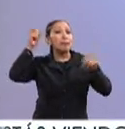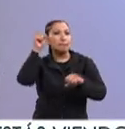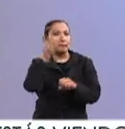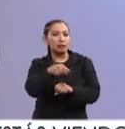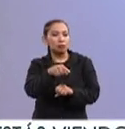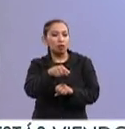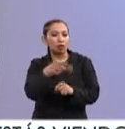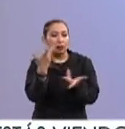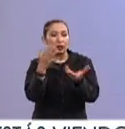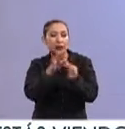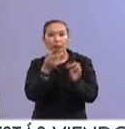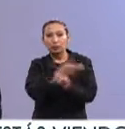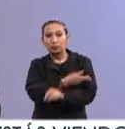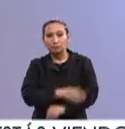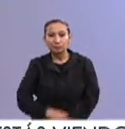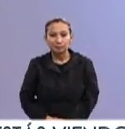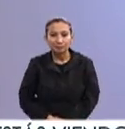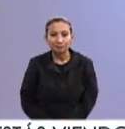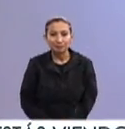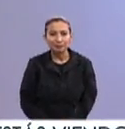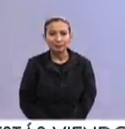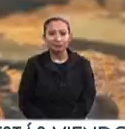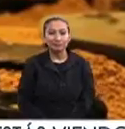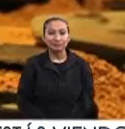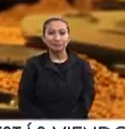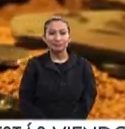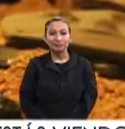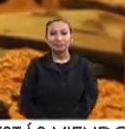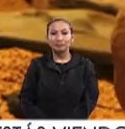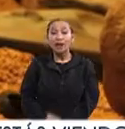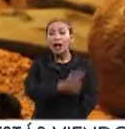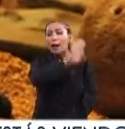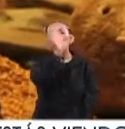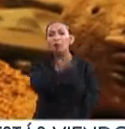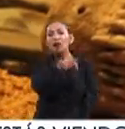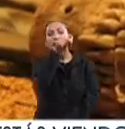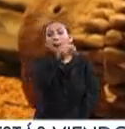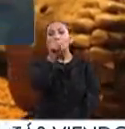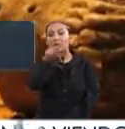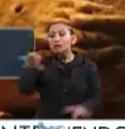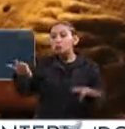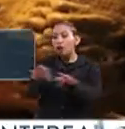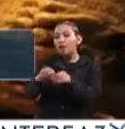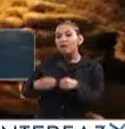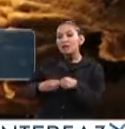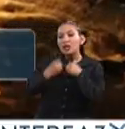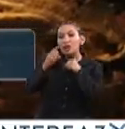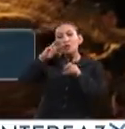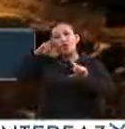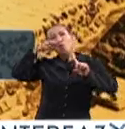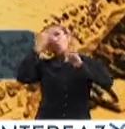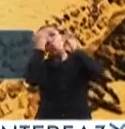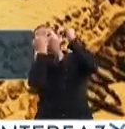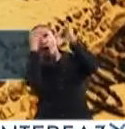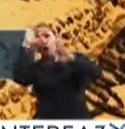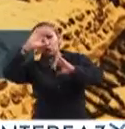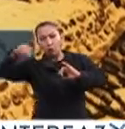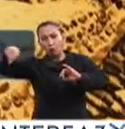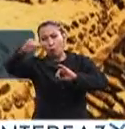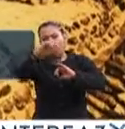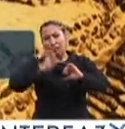tema y así fueron los detalles. La muerte es parte de la vida y la cosmovisión de las